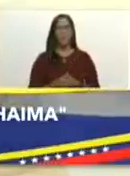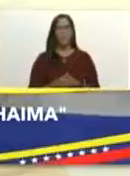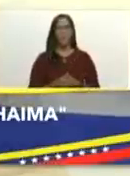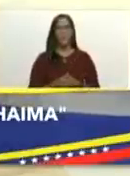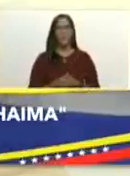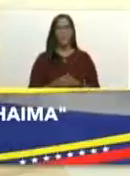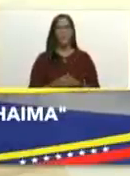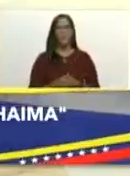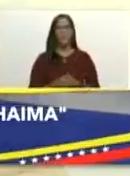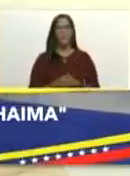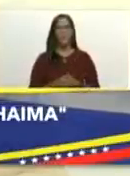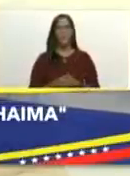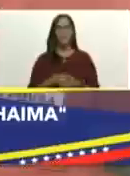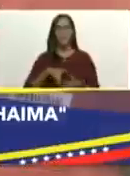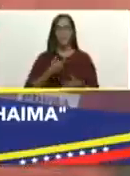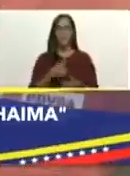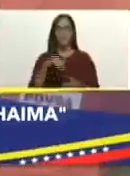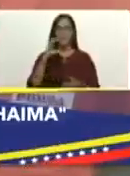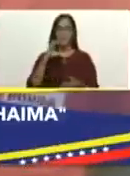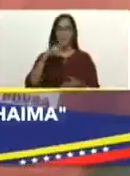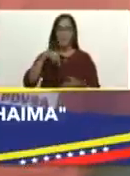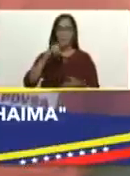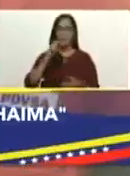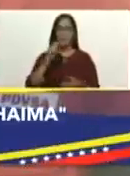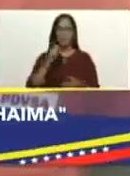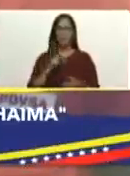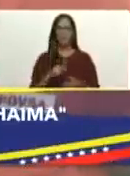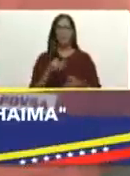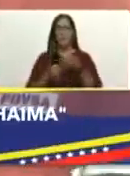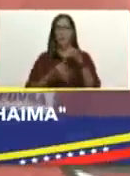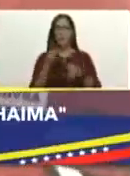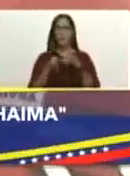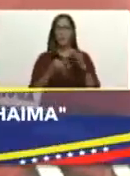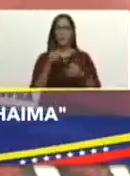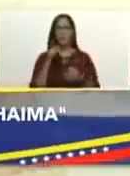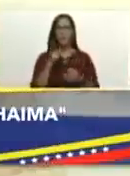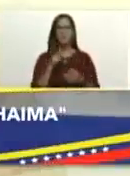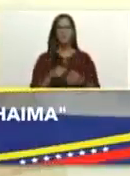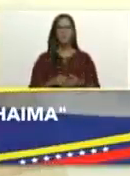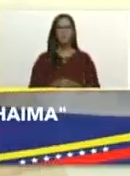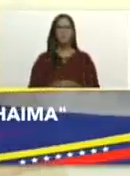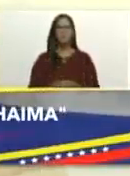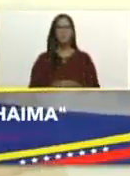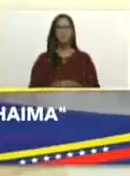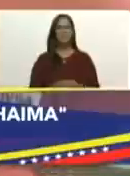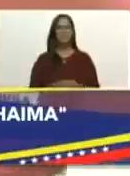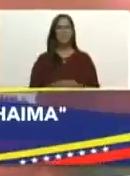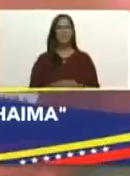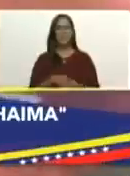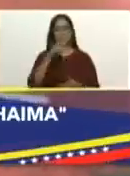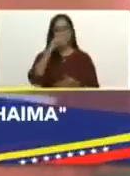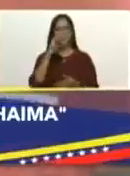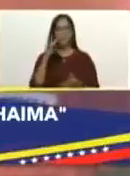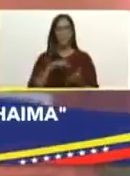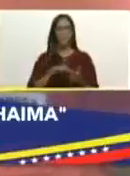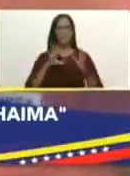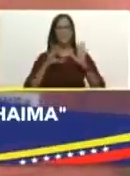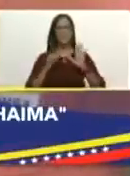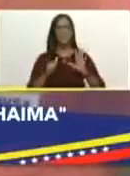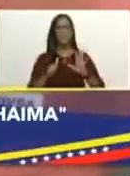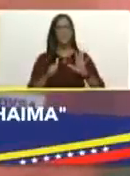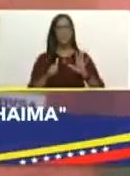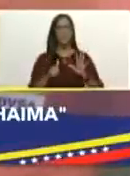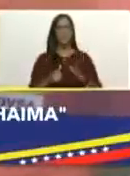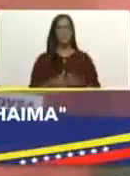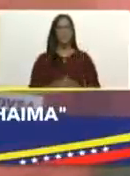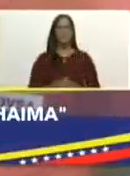Estado Mayor de los CPT. Así es, presidente. ¿Qué me cuentas tú de la experiencia de los CPT? Desde el año 2017, cuando usted viene